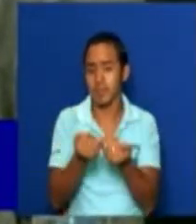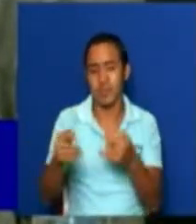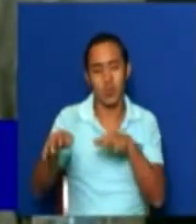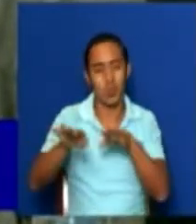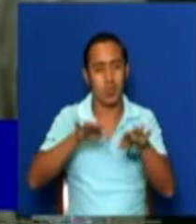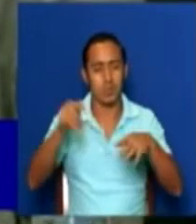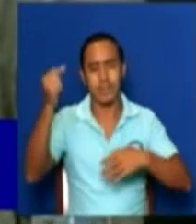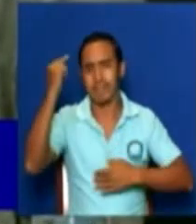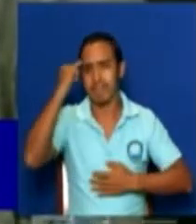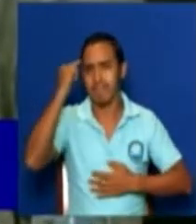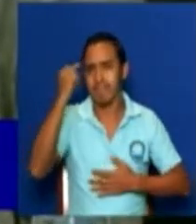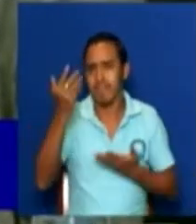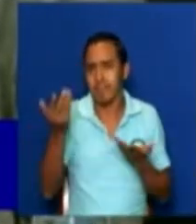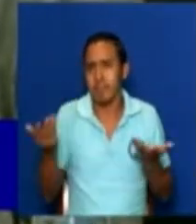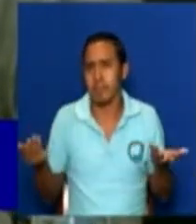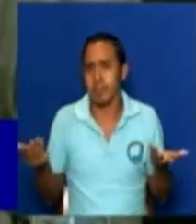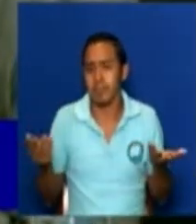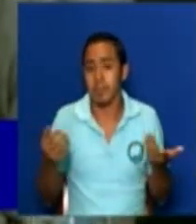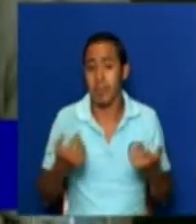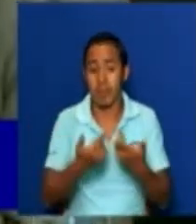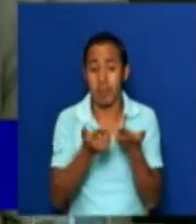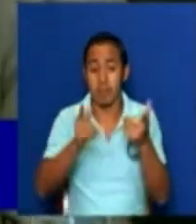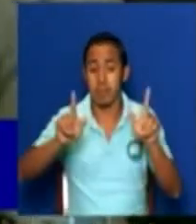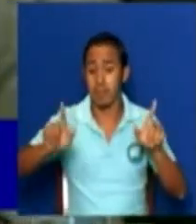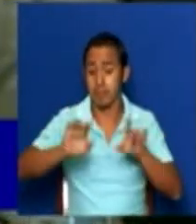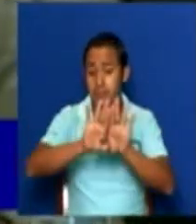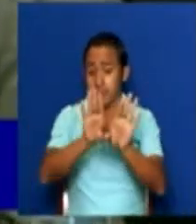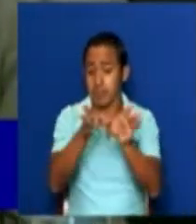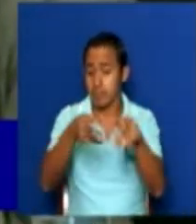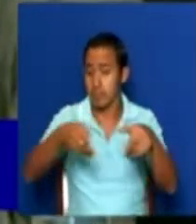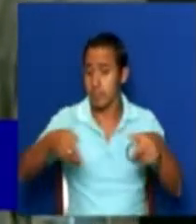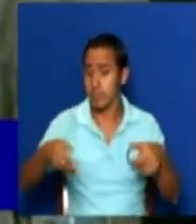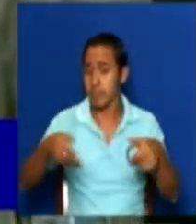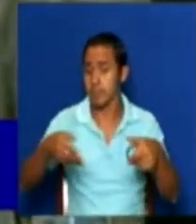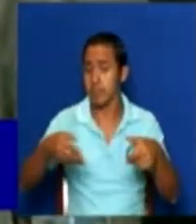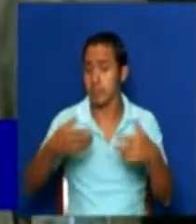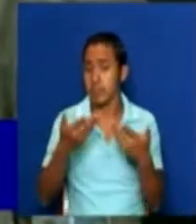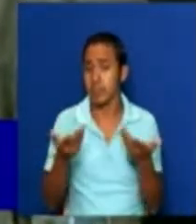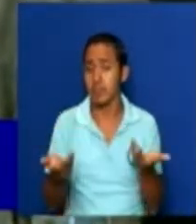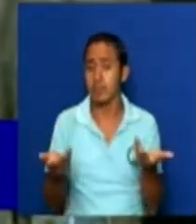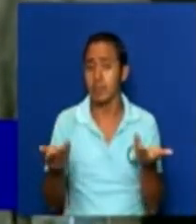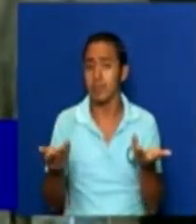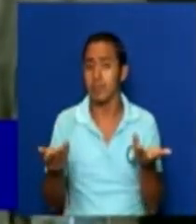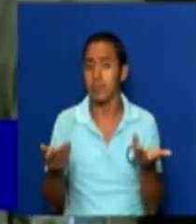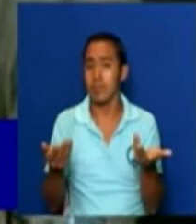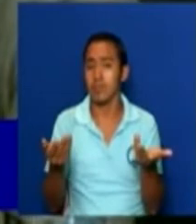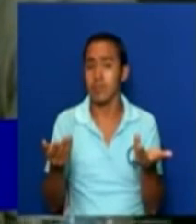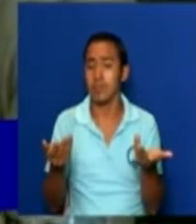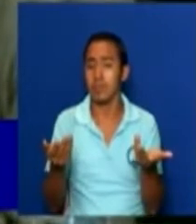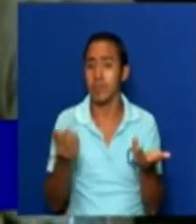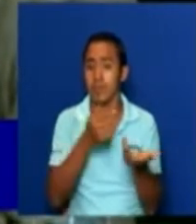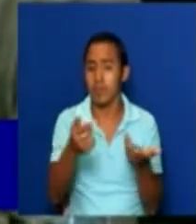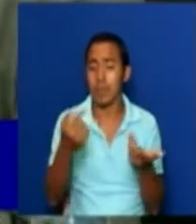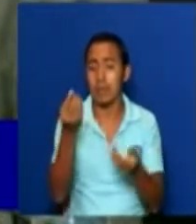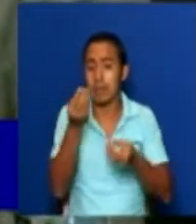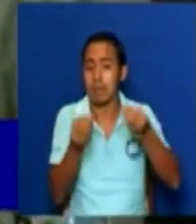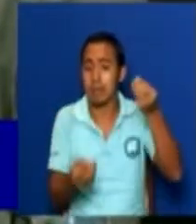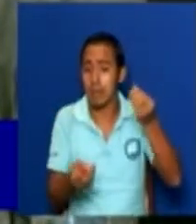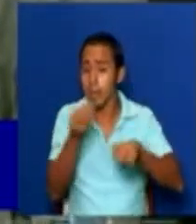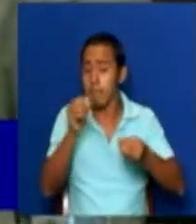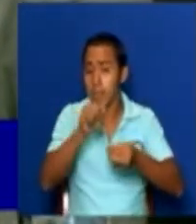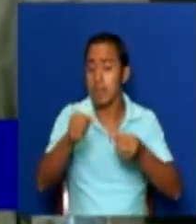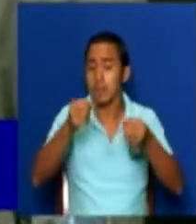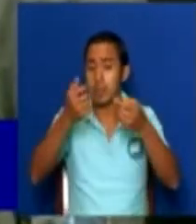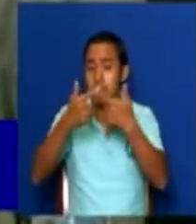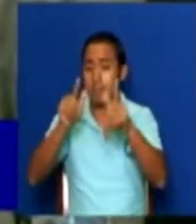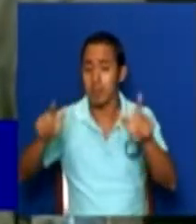pensar que la liberación de las mujeres está en dependencia de la liberación